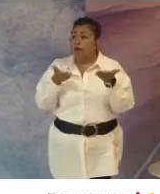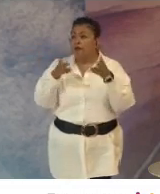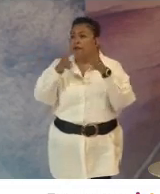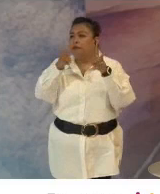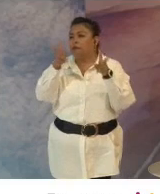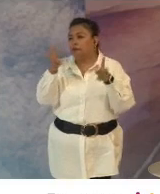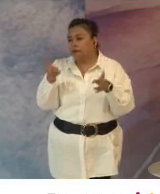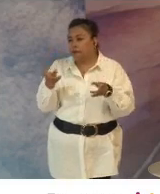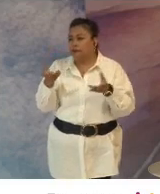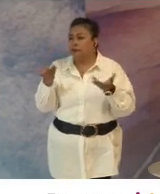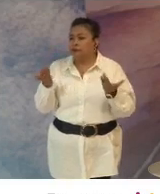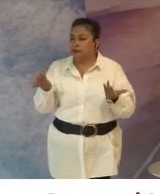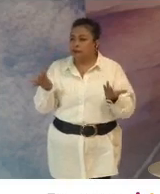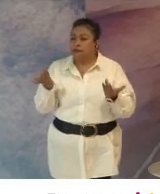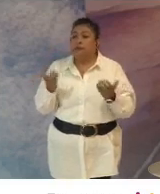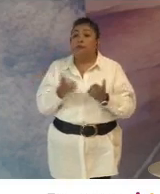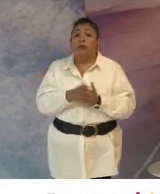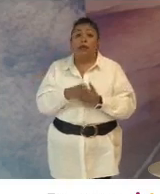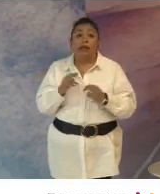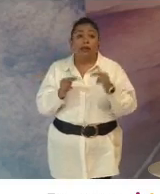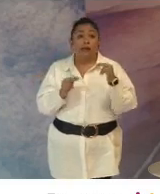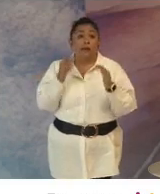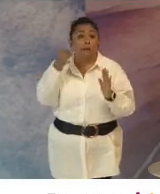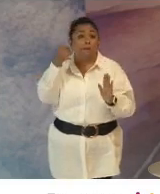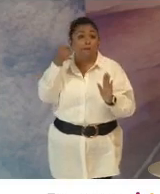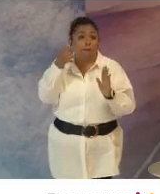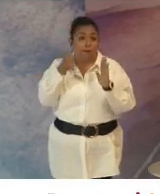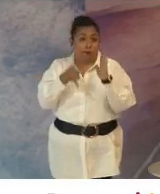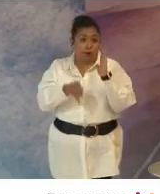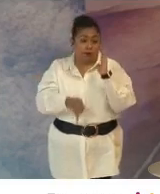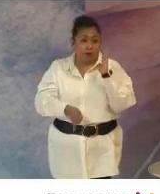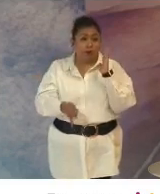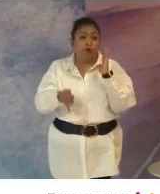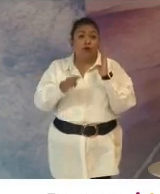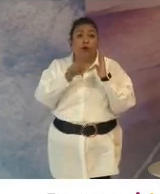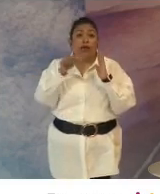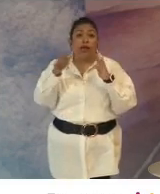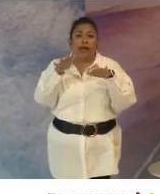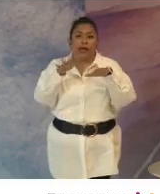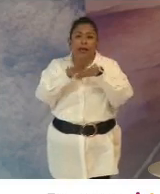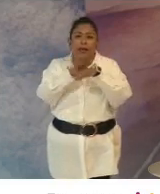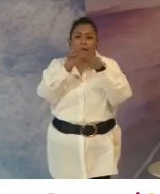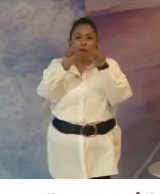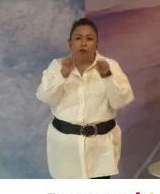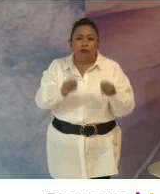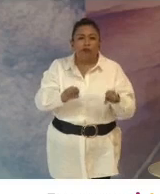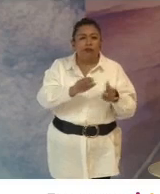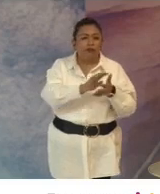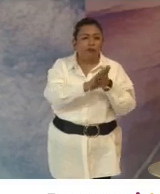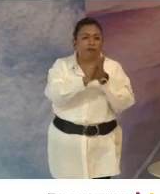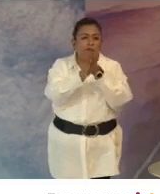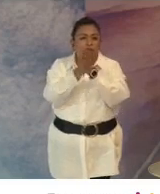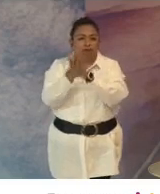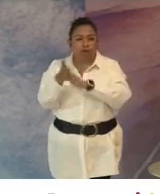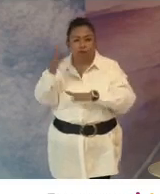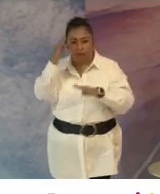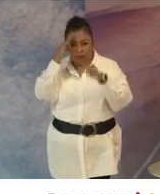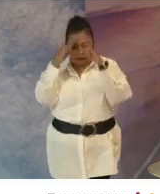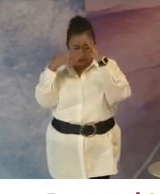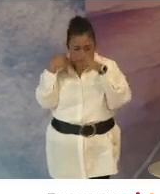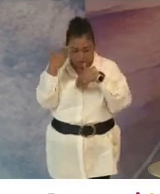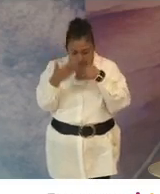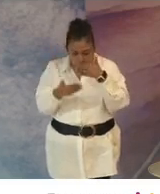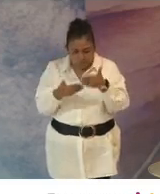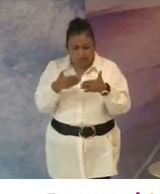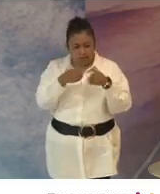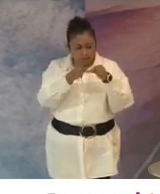sobre el nivel más profundo del cambio de los sistemas, la evolución del pensamiento